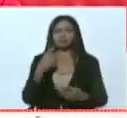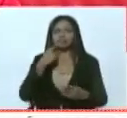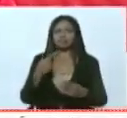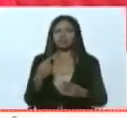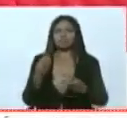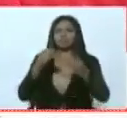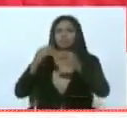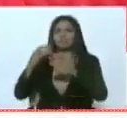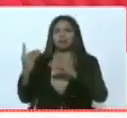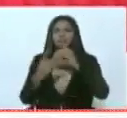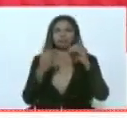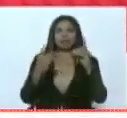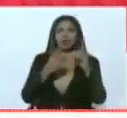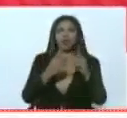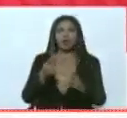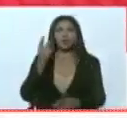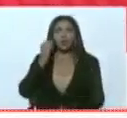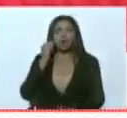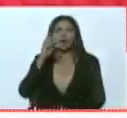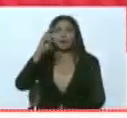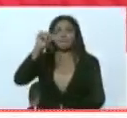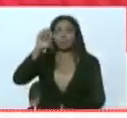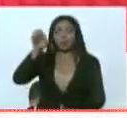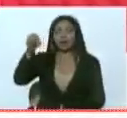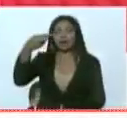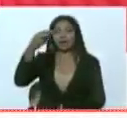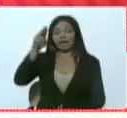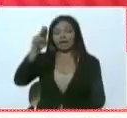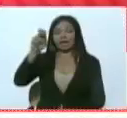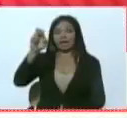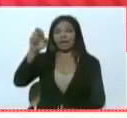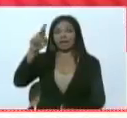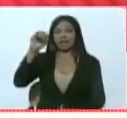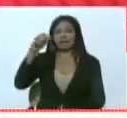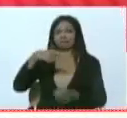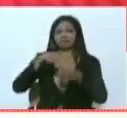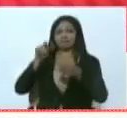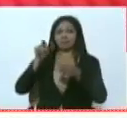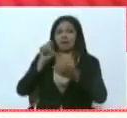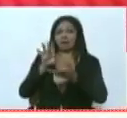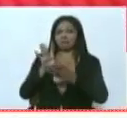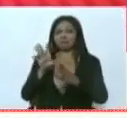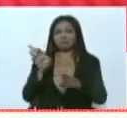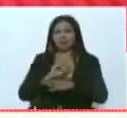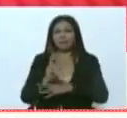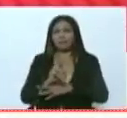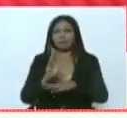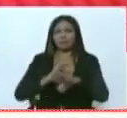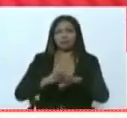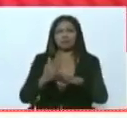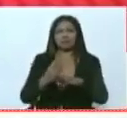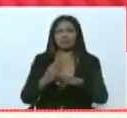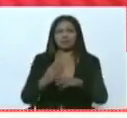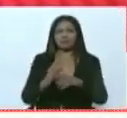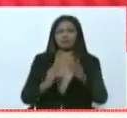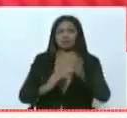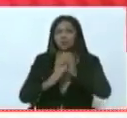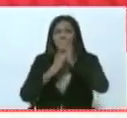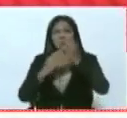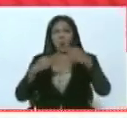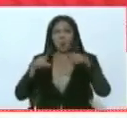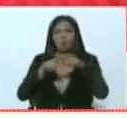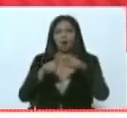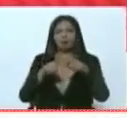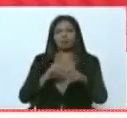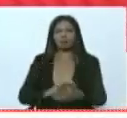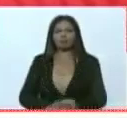diálogo la señora Mogherini, que ya va de salida. Y de salida ya como alta comisionada